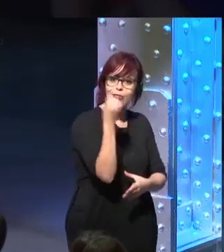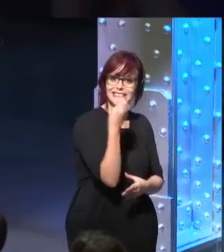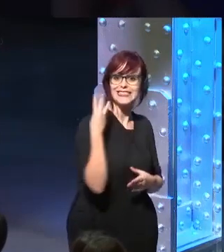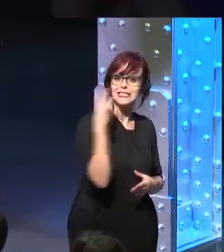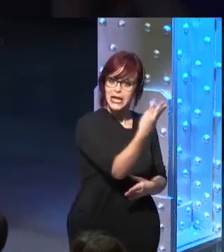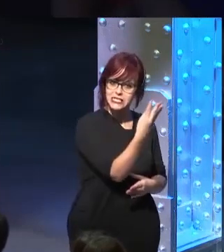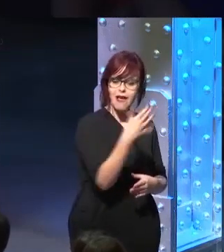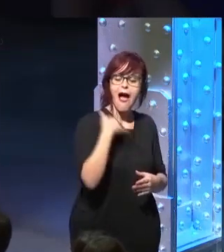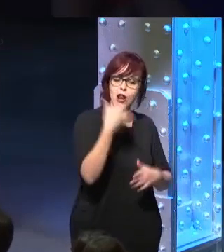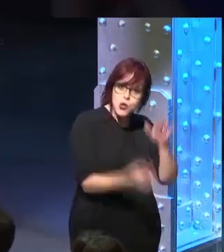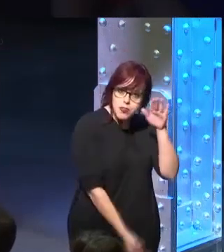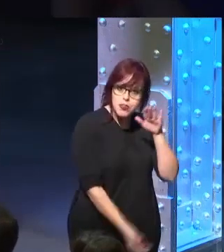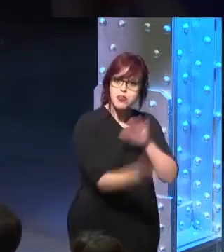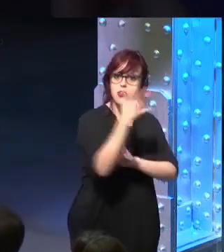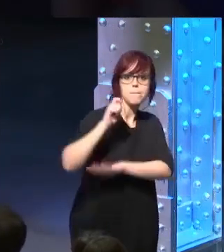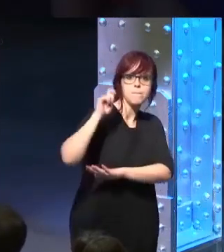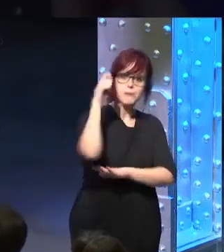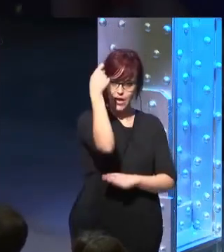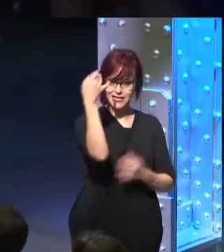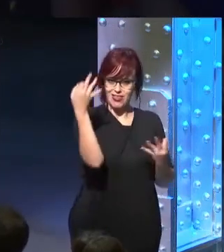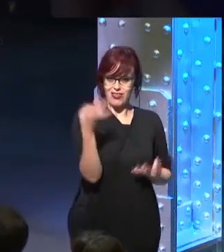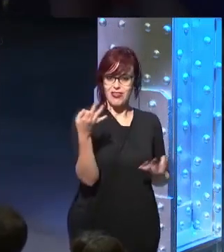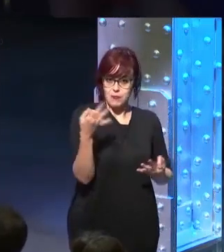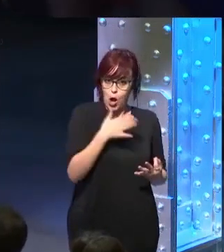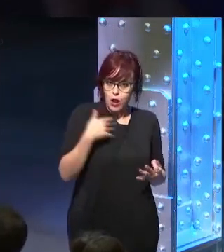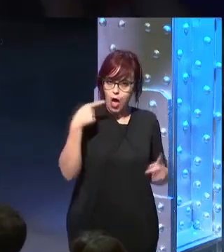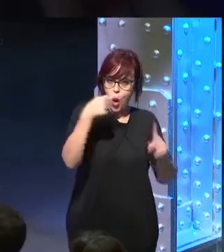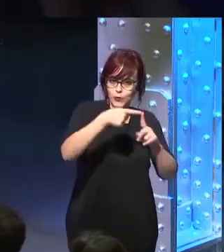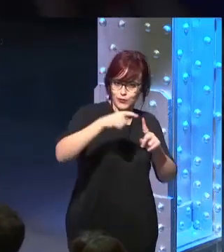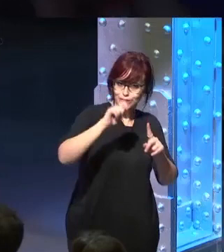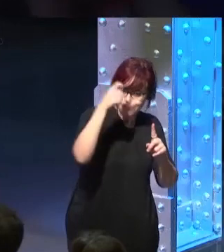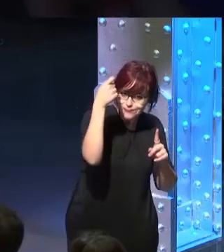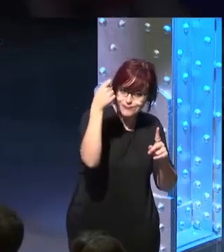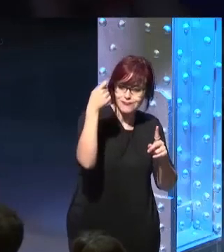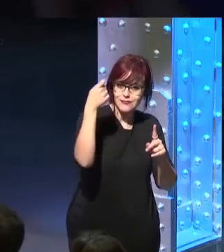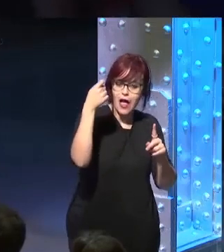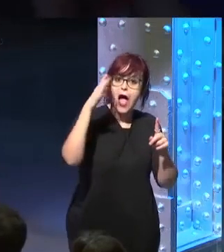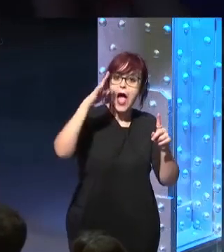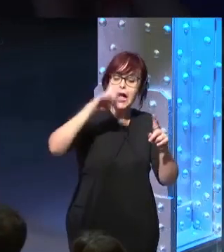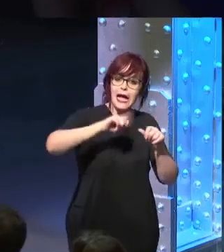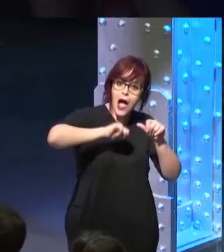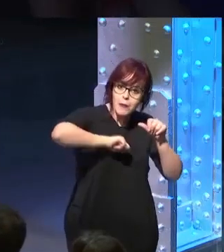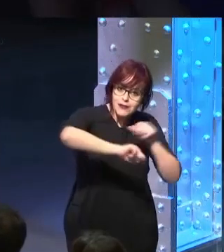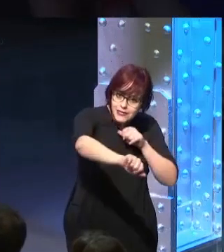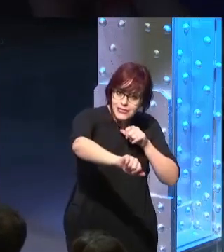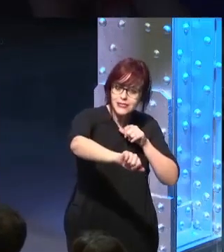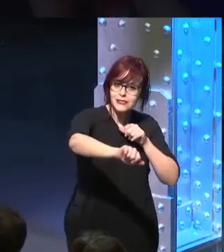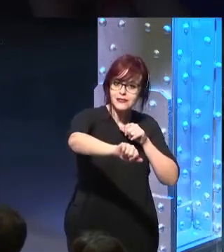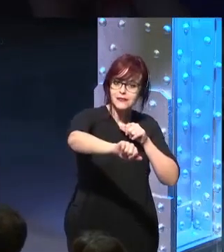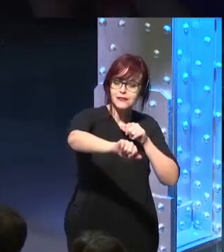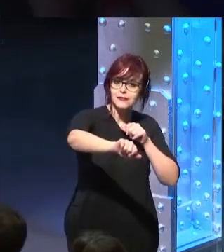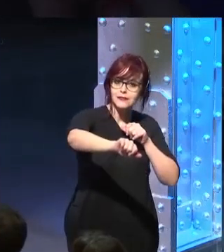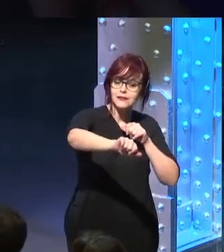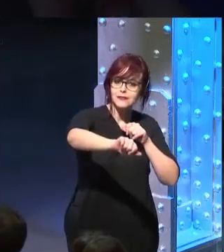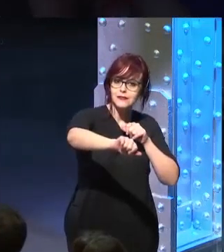manera diferente, y además lo consiguieron como querían, e hicieron posible